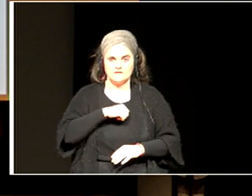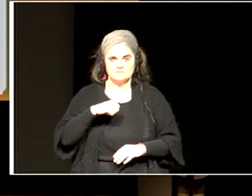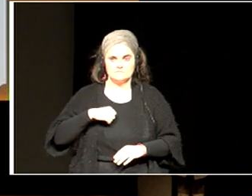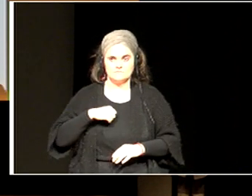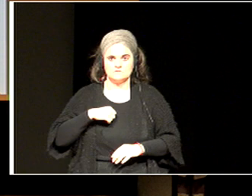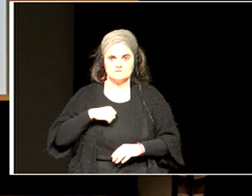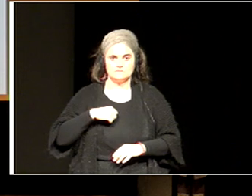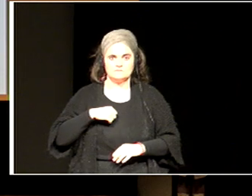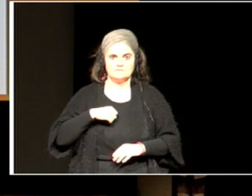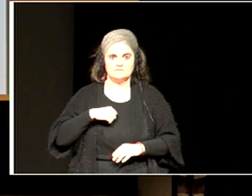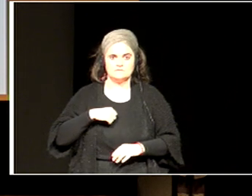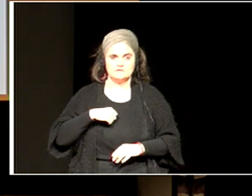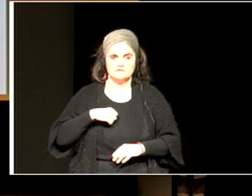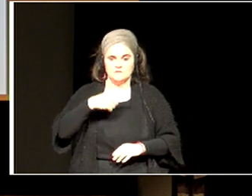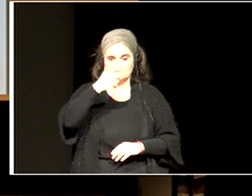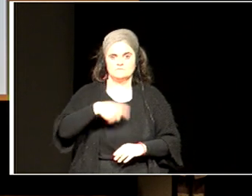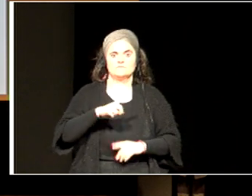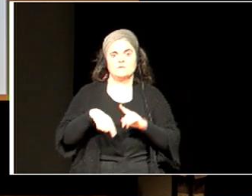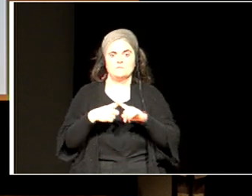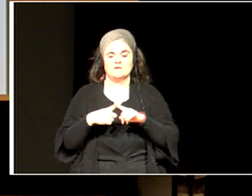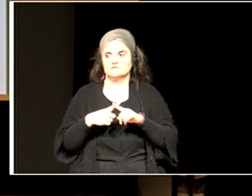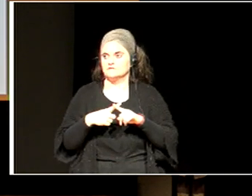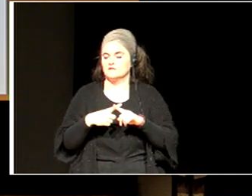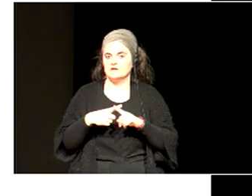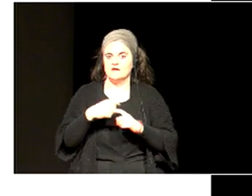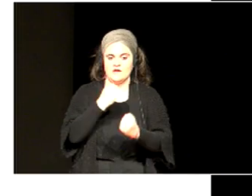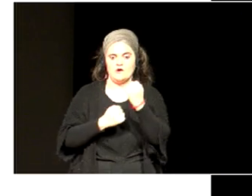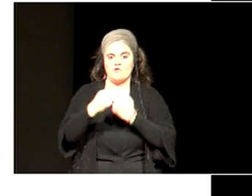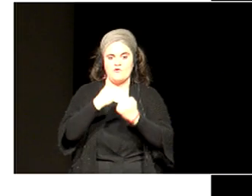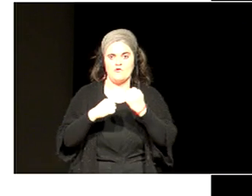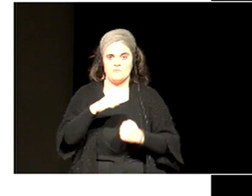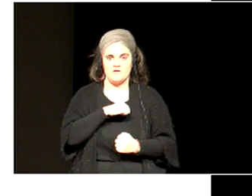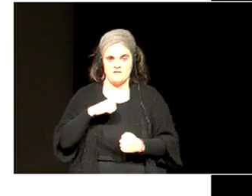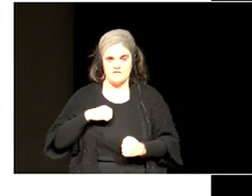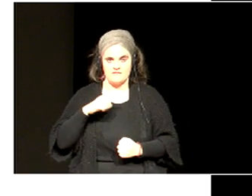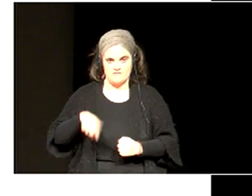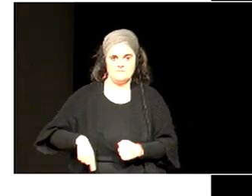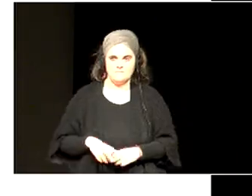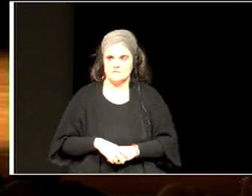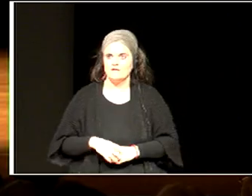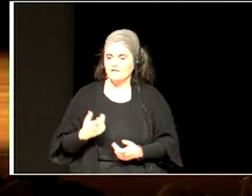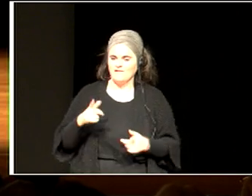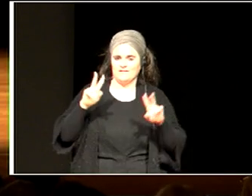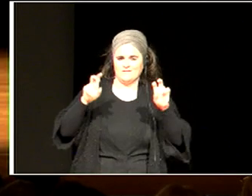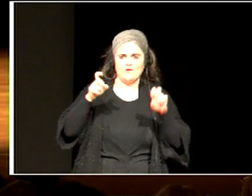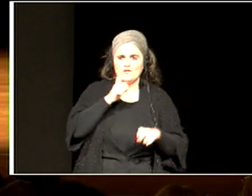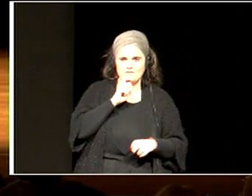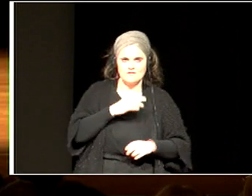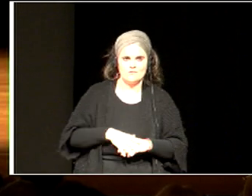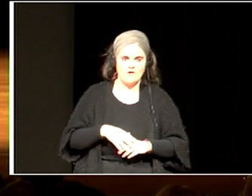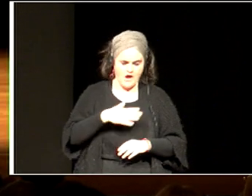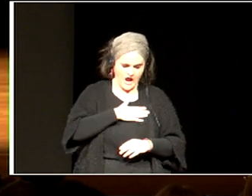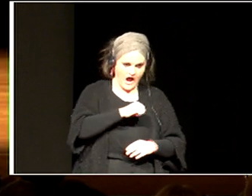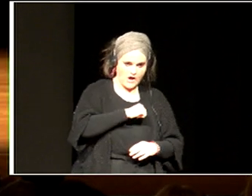independencia económica este mirar este el título judío porque yo al principio pensé llamarlo autonomía e independencia